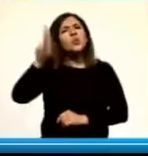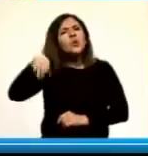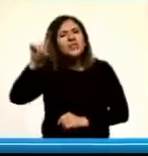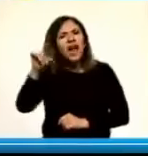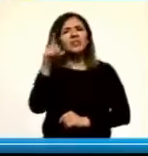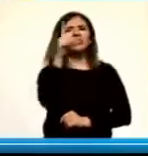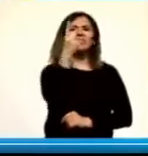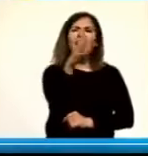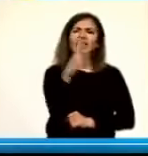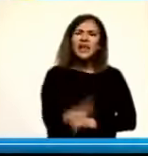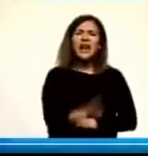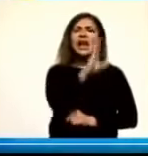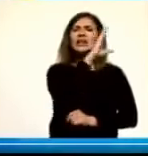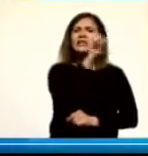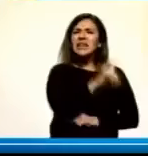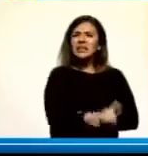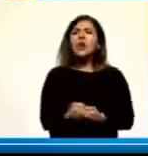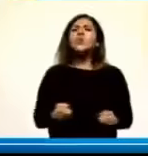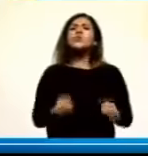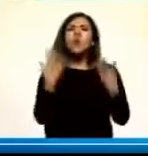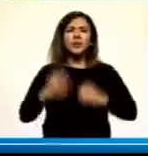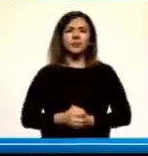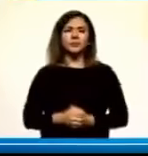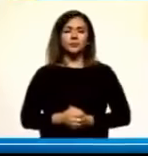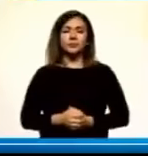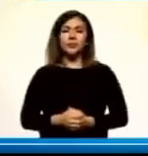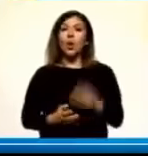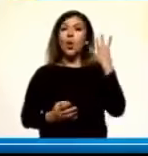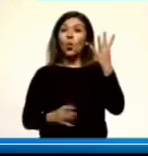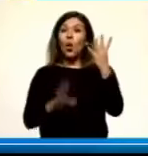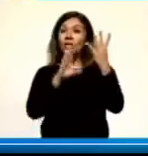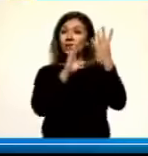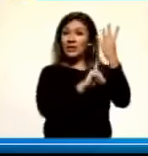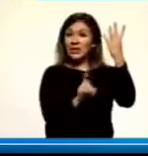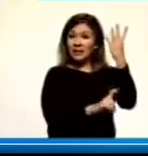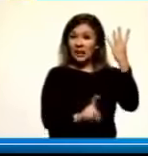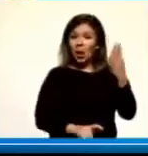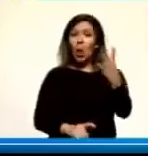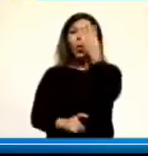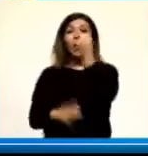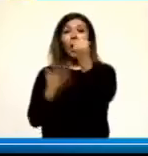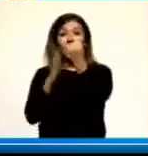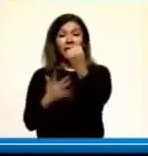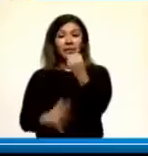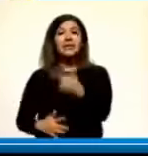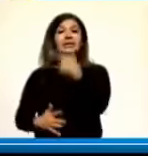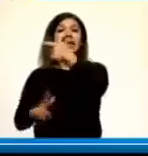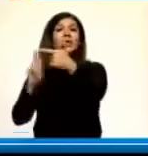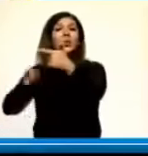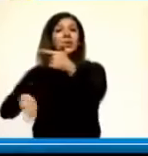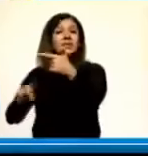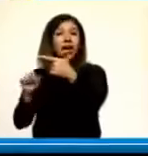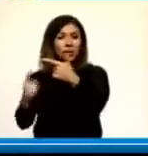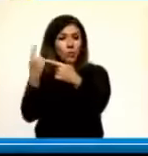centenas, 9 decenas y 7 unidades. En letras